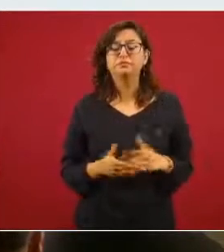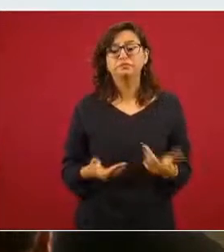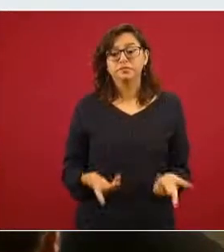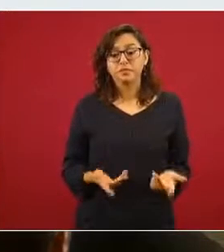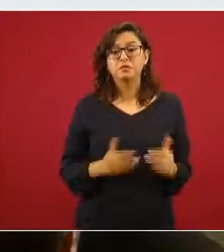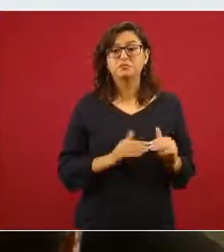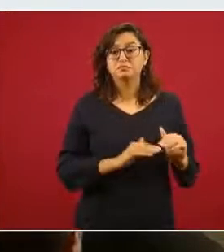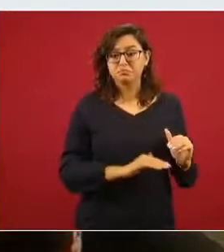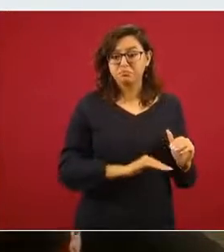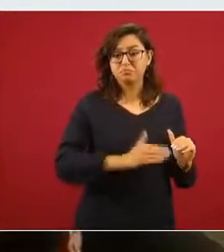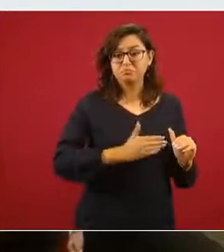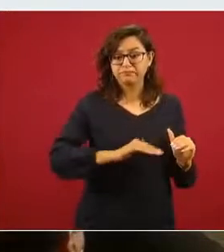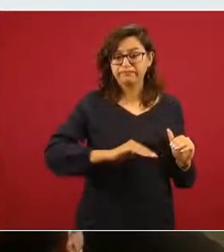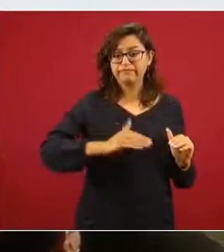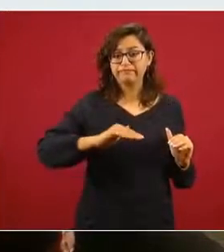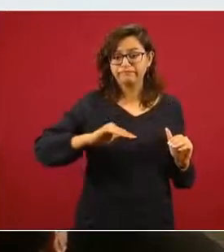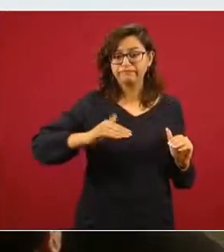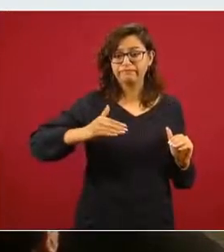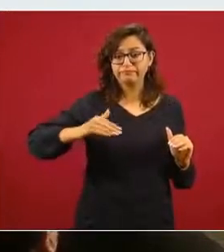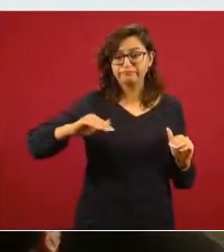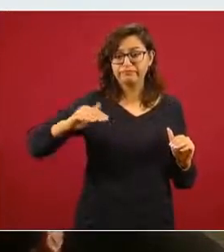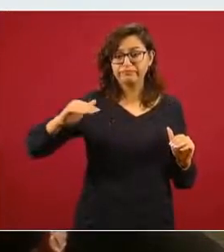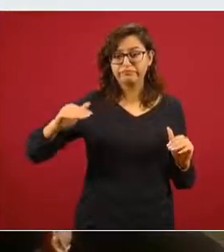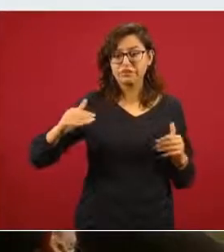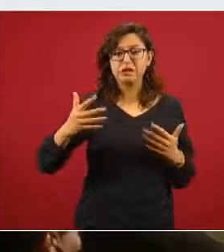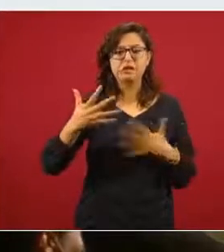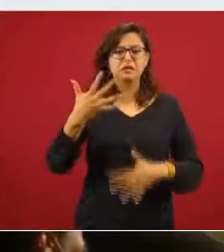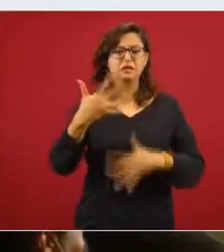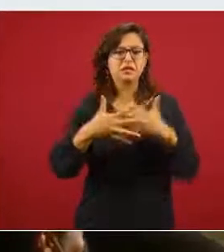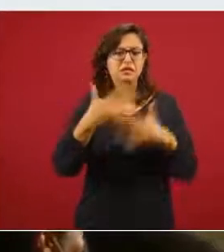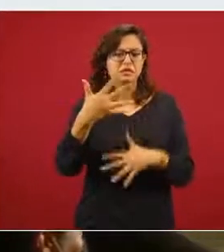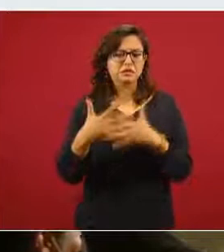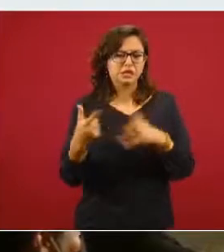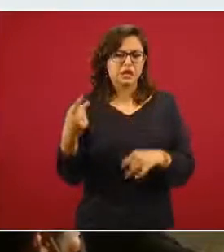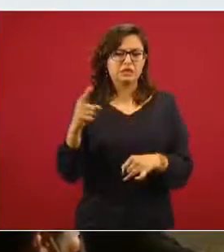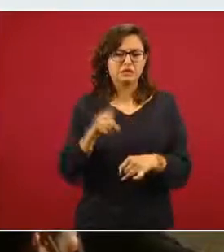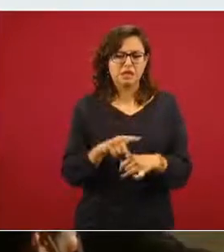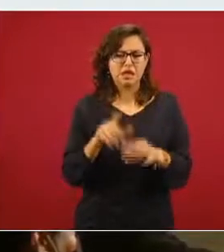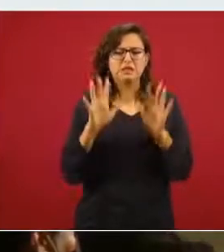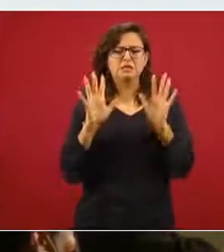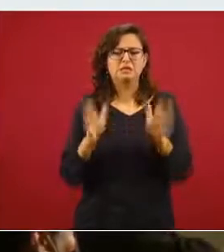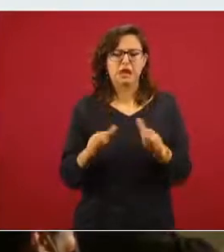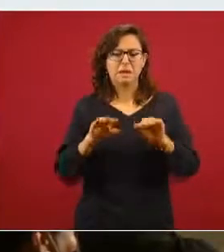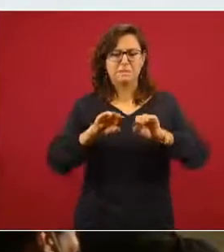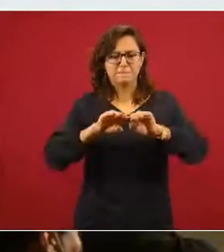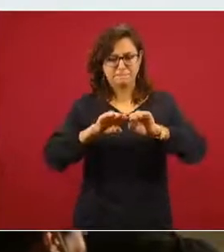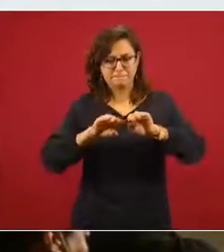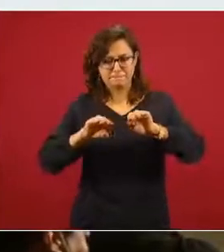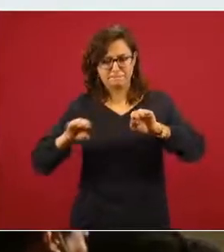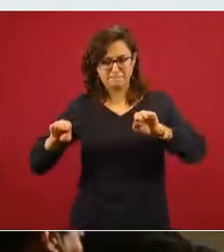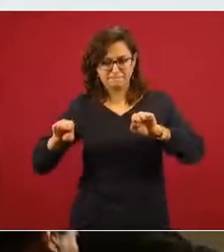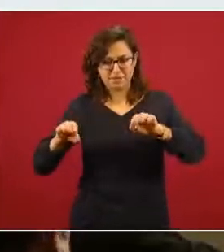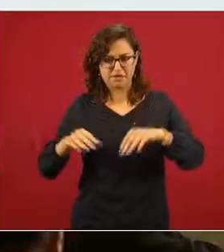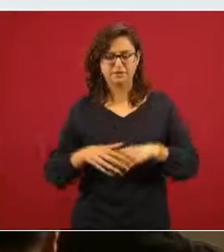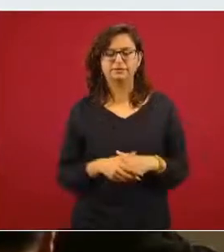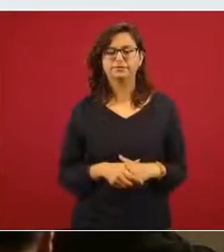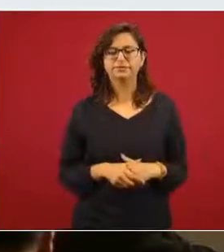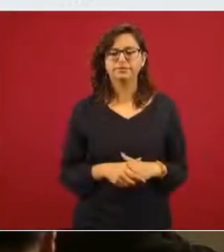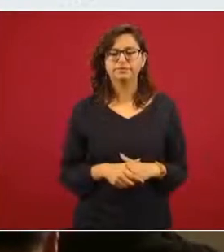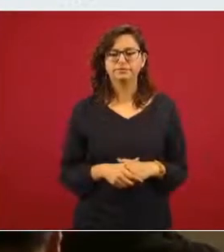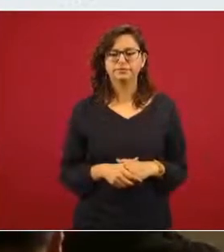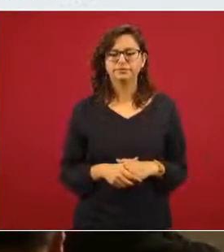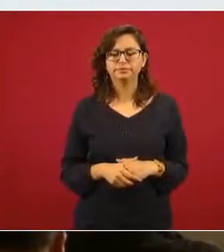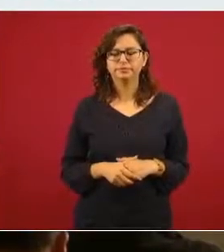ha continuado, excepto la última quincena de agosto, donde ya se estabiliza, pero continuó en ascenso. La